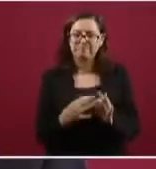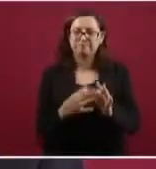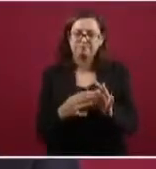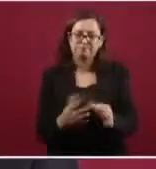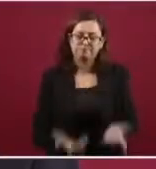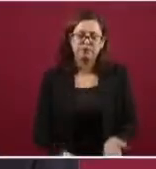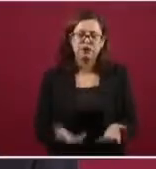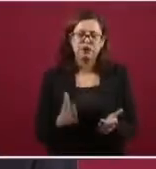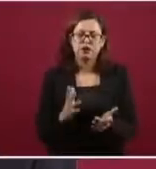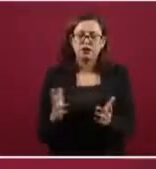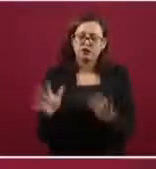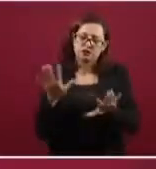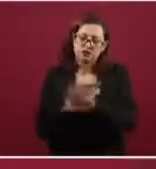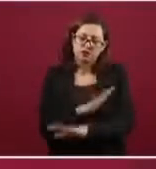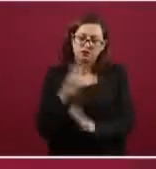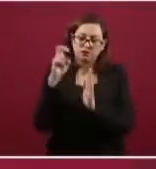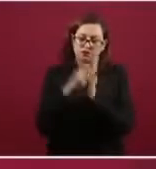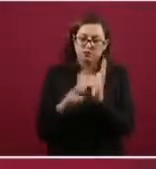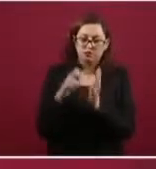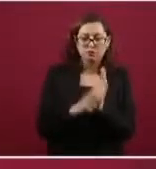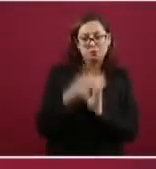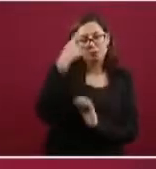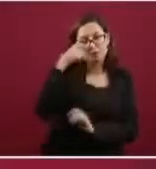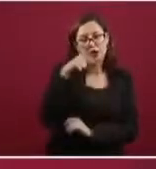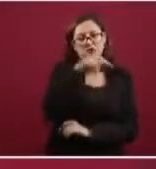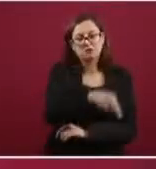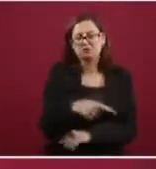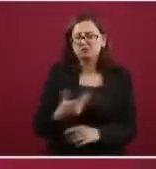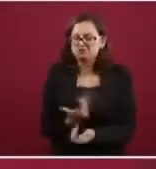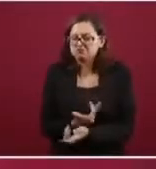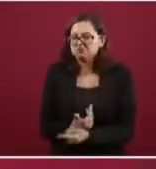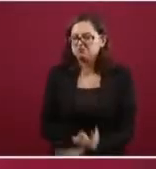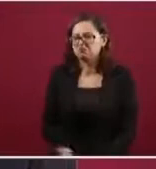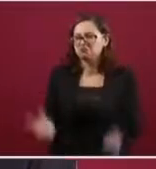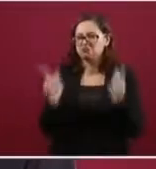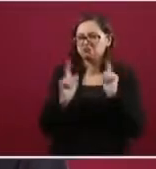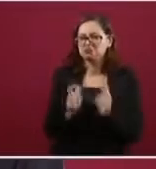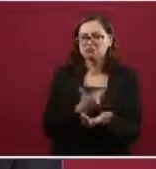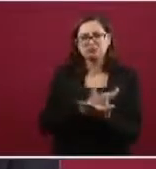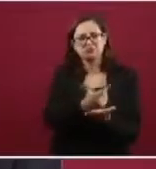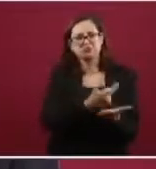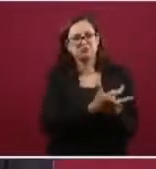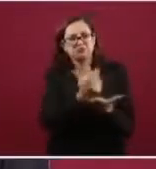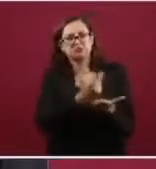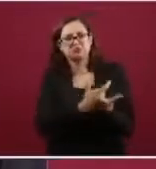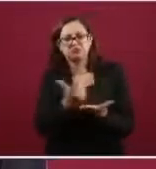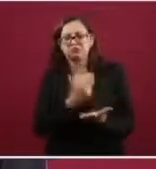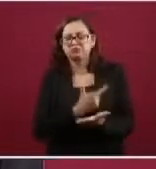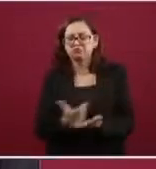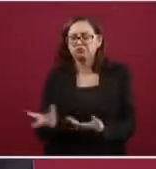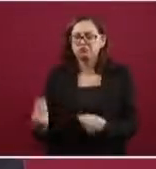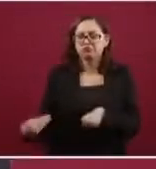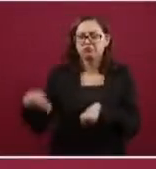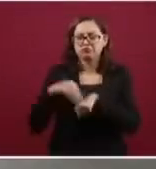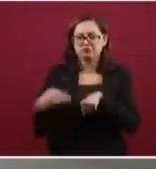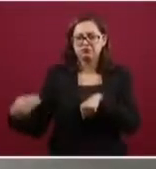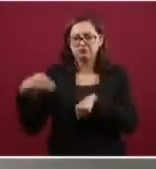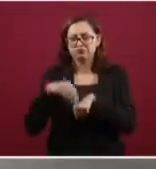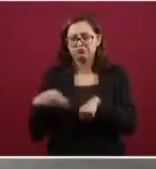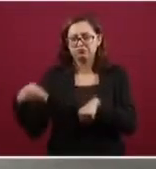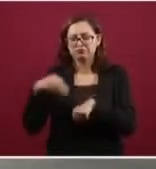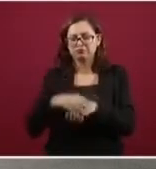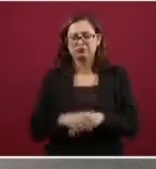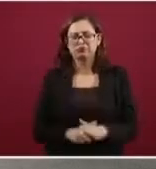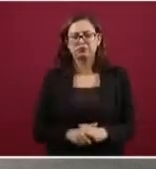las modificaciones que se hicieron para que deje de cobrar servicios adicionales y deje de estar estimando el consumo. ¿No ha